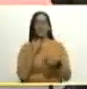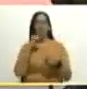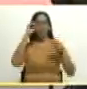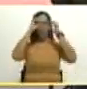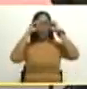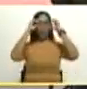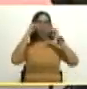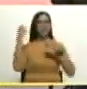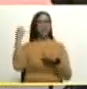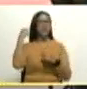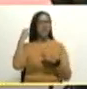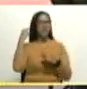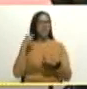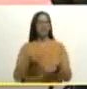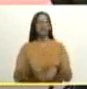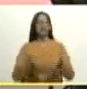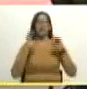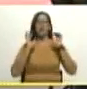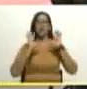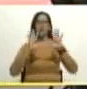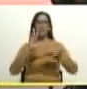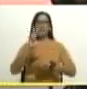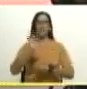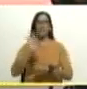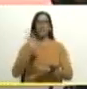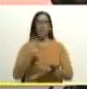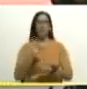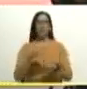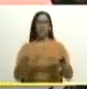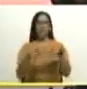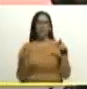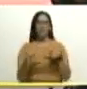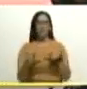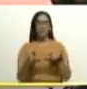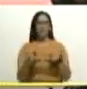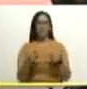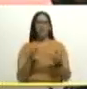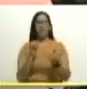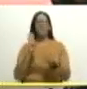y auditivas, 13%. En el sector antibióticos,